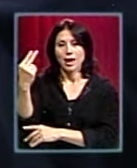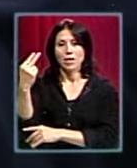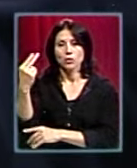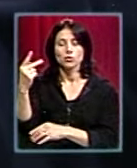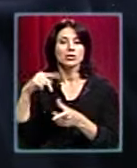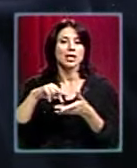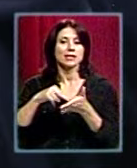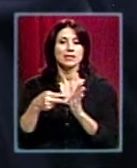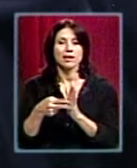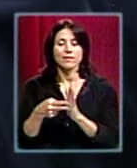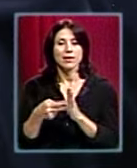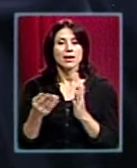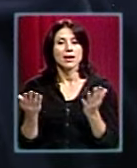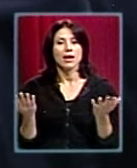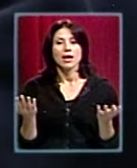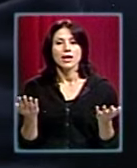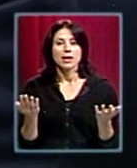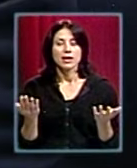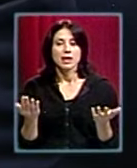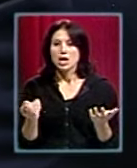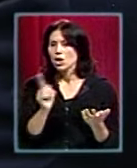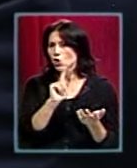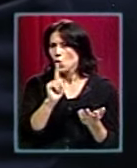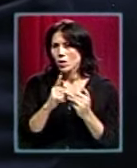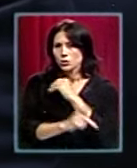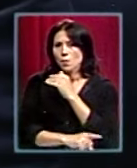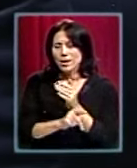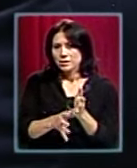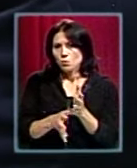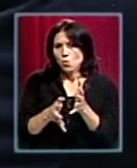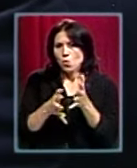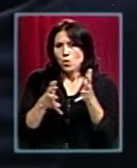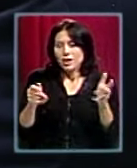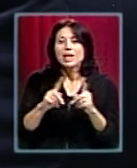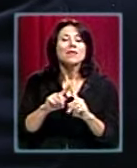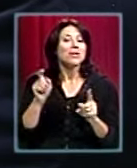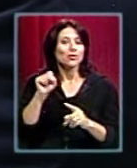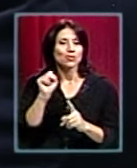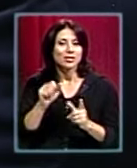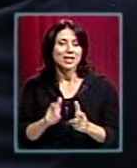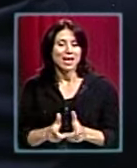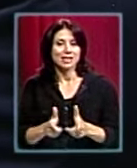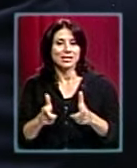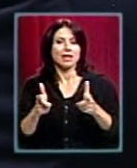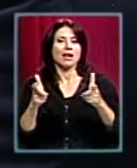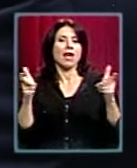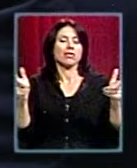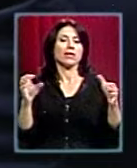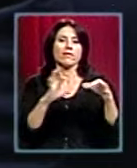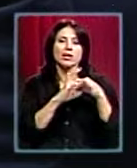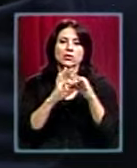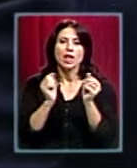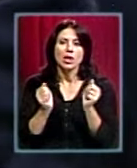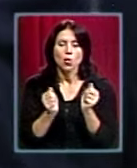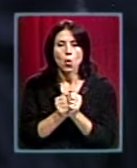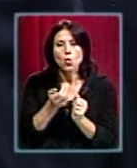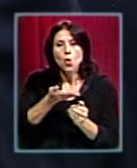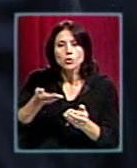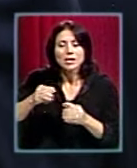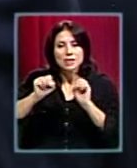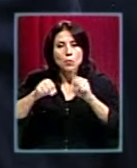no es muy grande, pero sí es grande en términos de cosas que puede plantear,